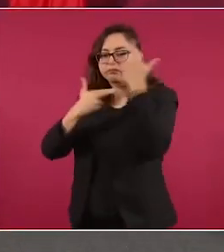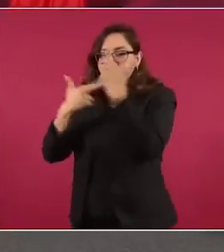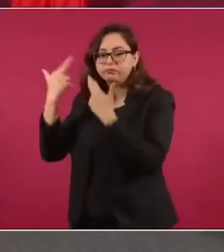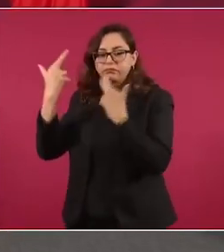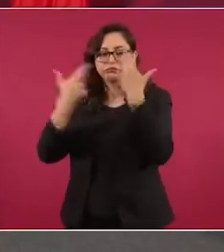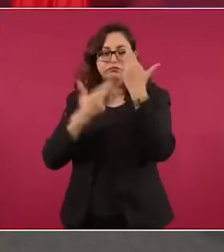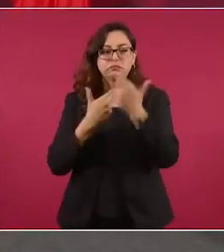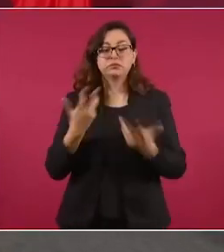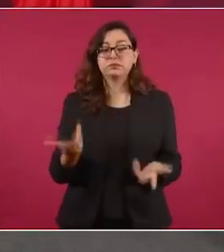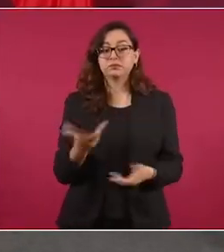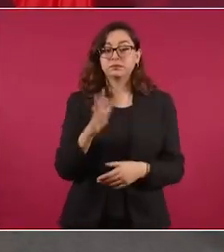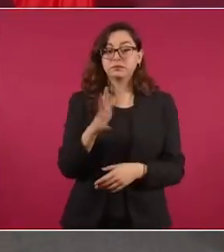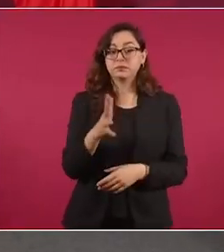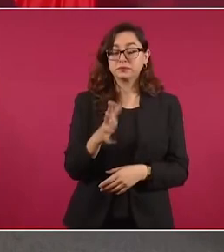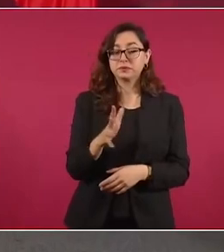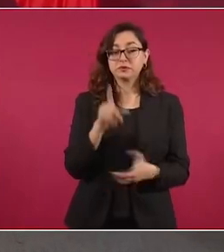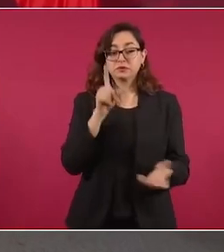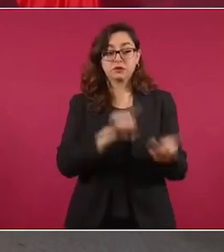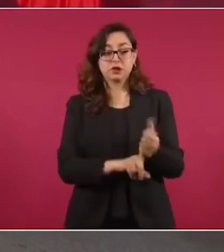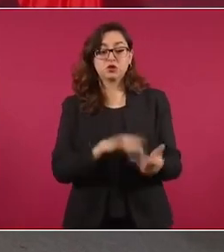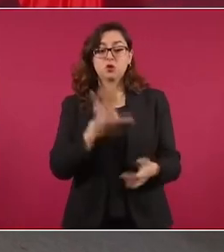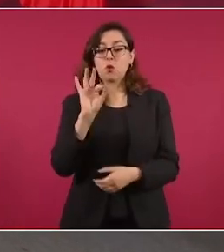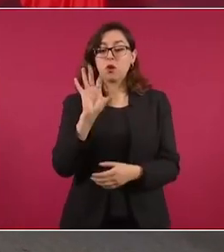Como 40,000 empleos